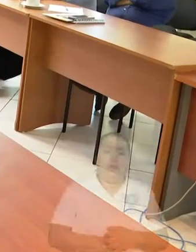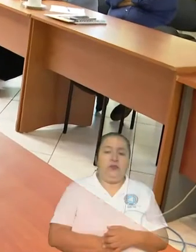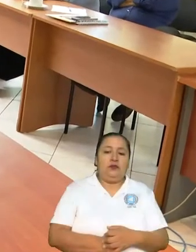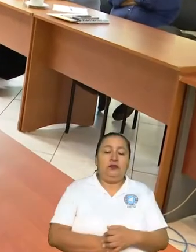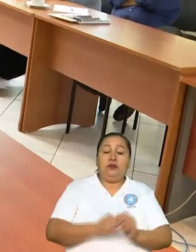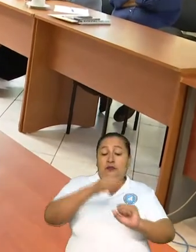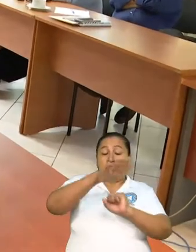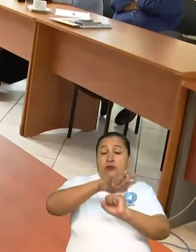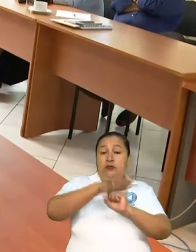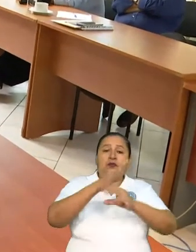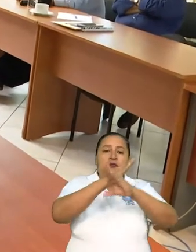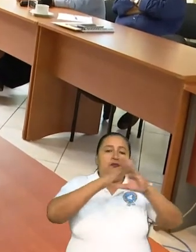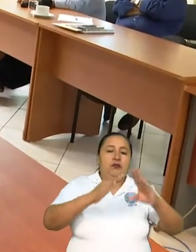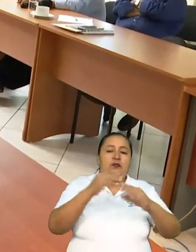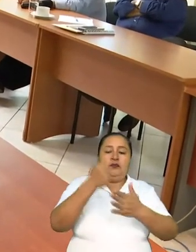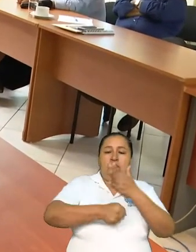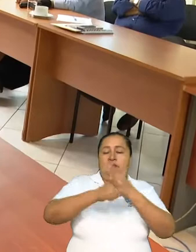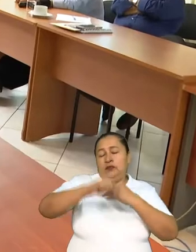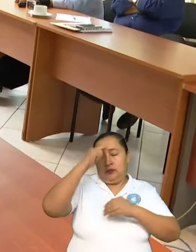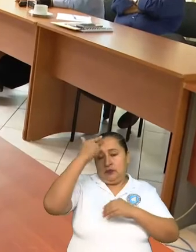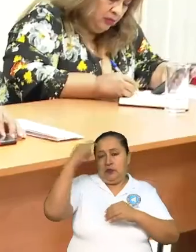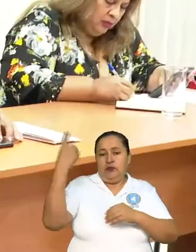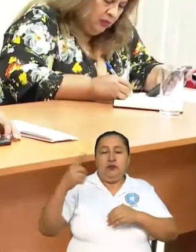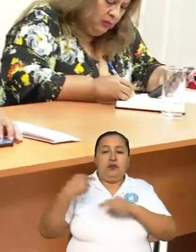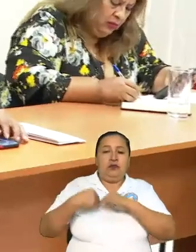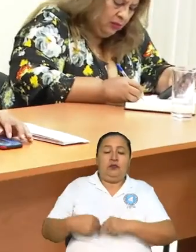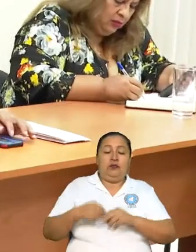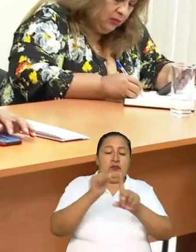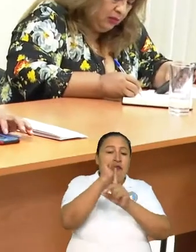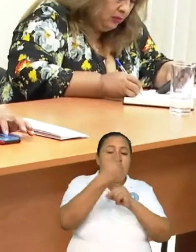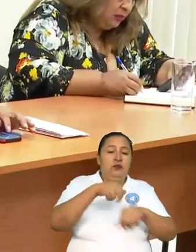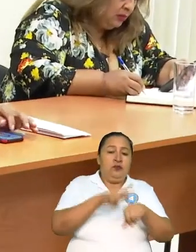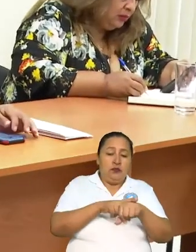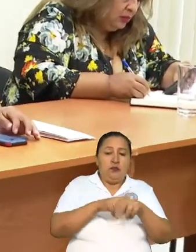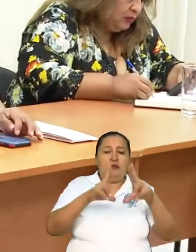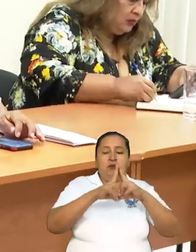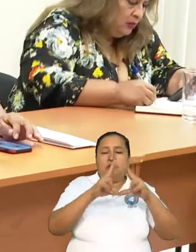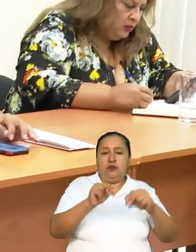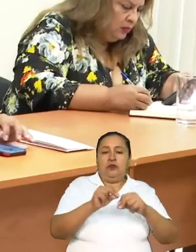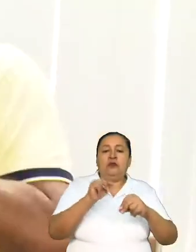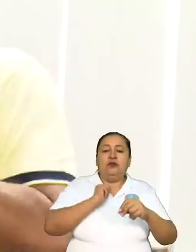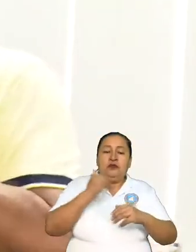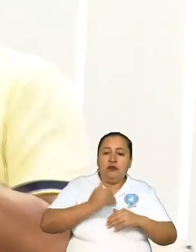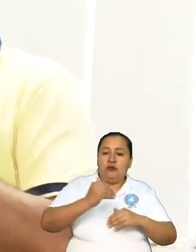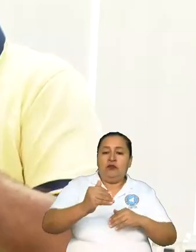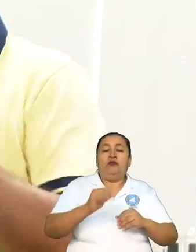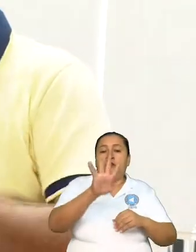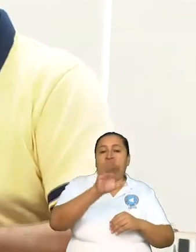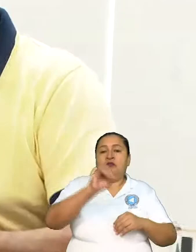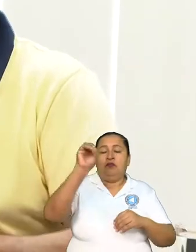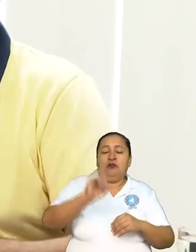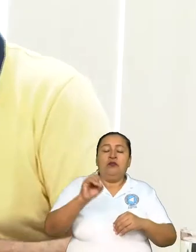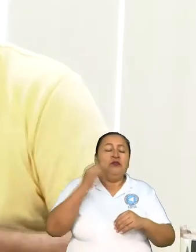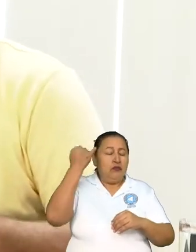La Comisión de la Paz, Defensa, Gobernación y Derechos Humanos de la Asamblea Nacional de Nicaragua tiene un avance del 50%